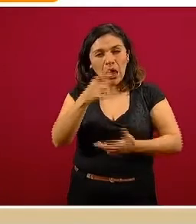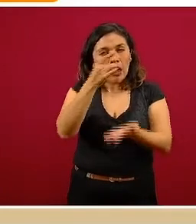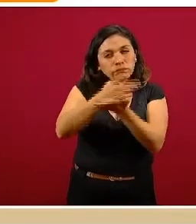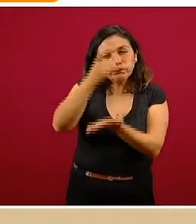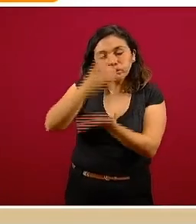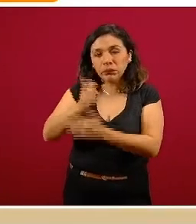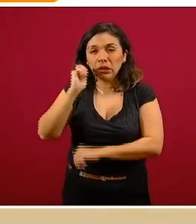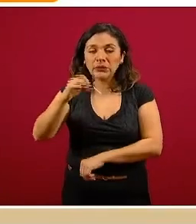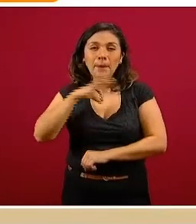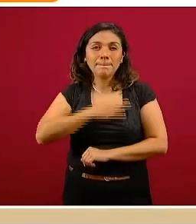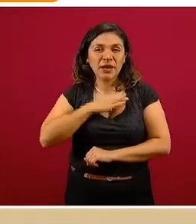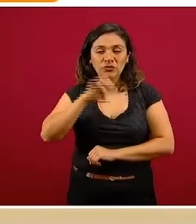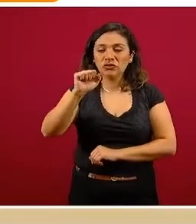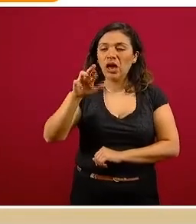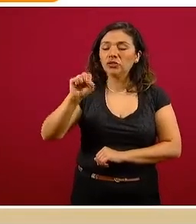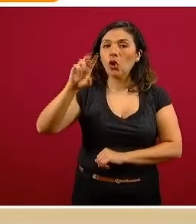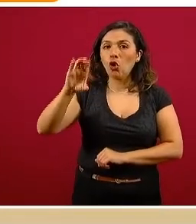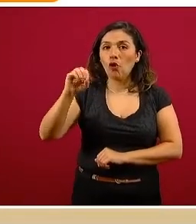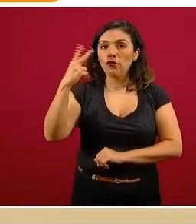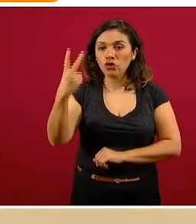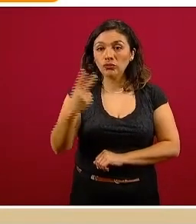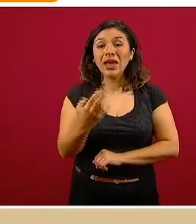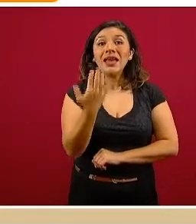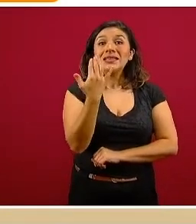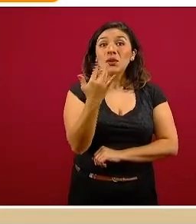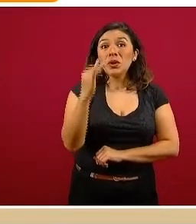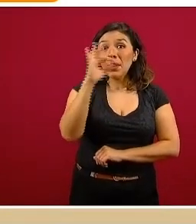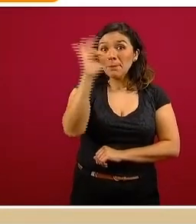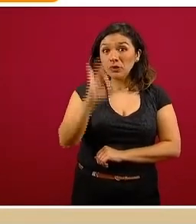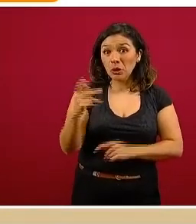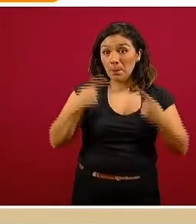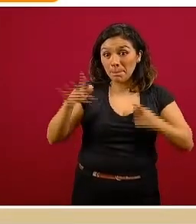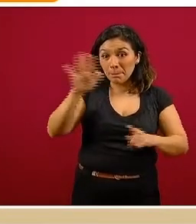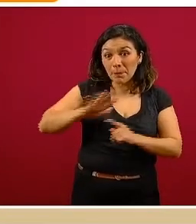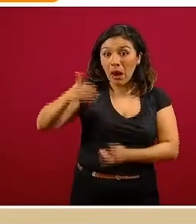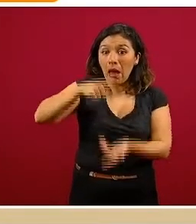virus SARS-CoV-2. El 50% de estas personas, que son